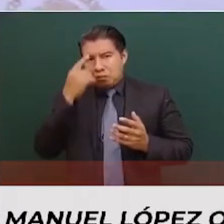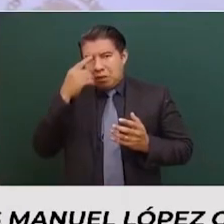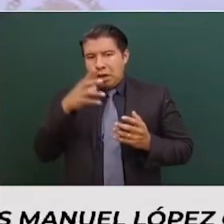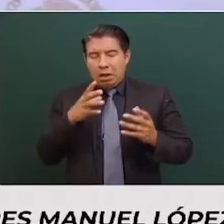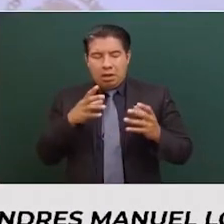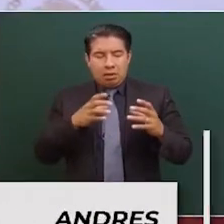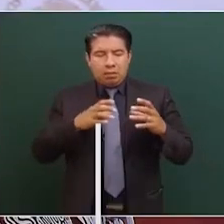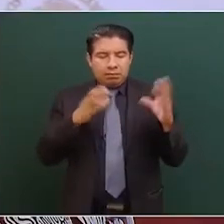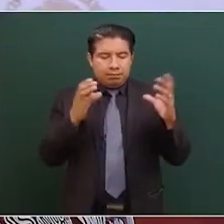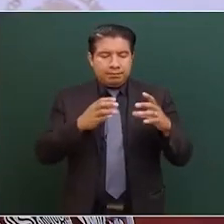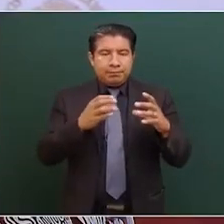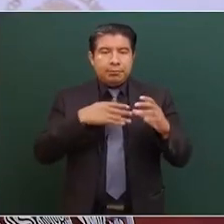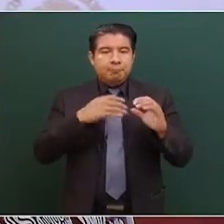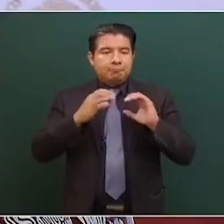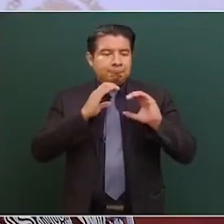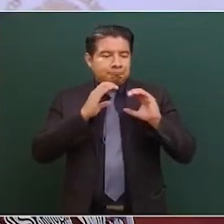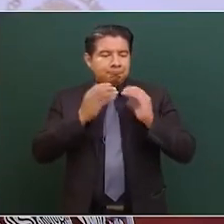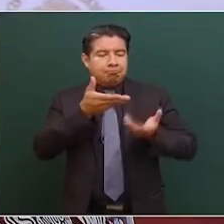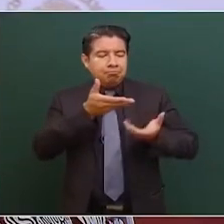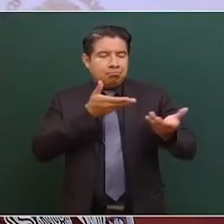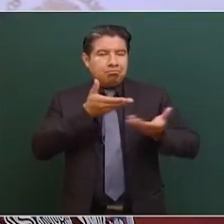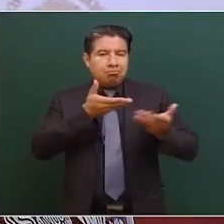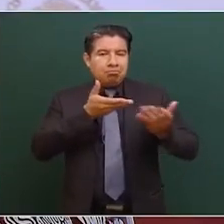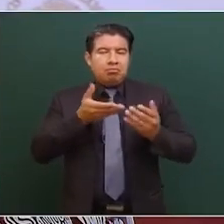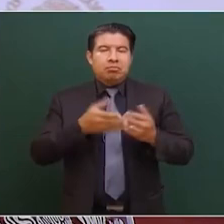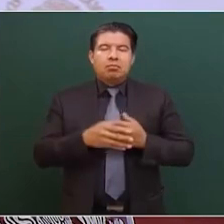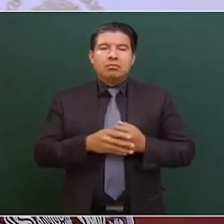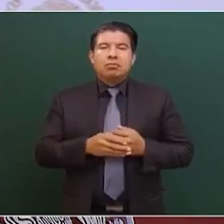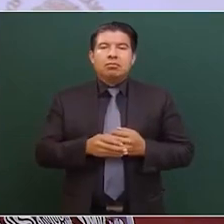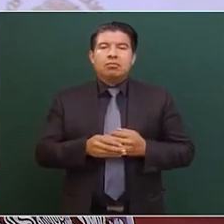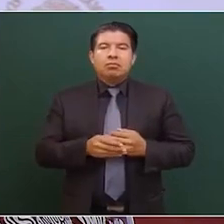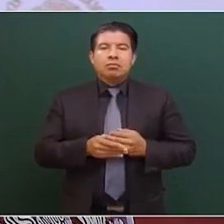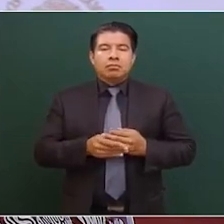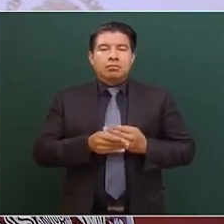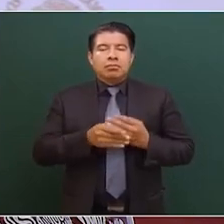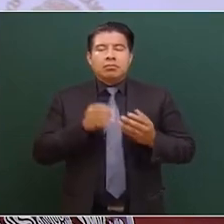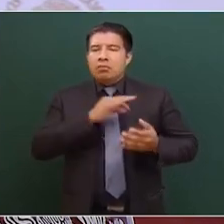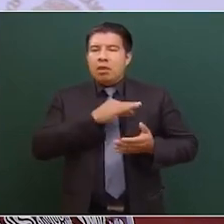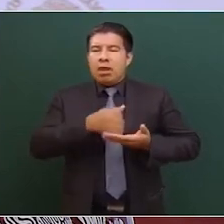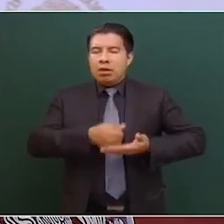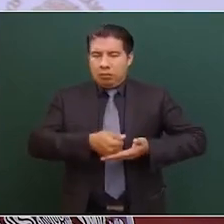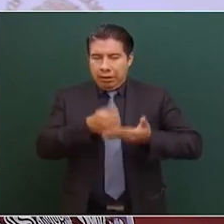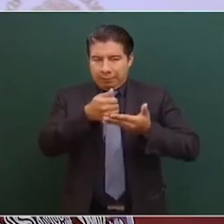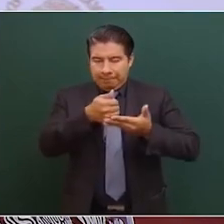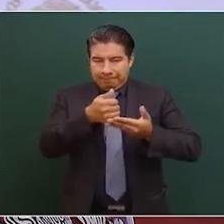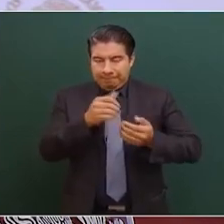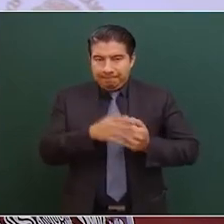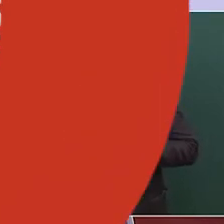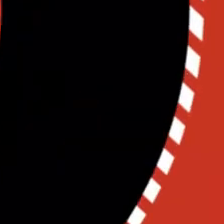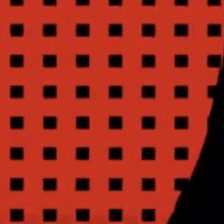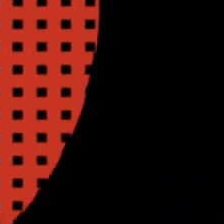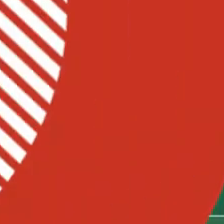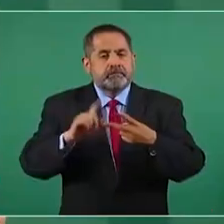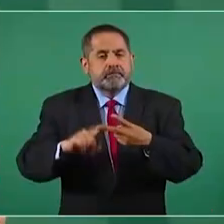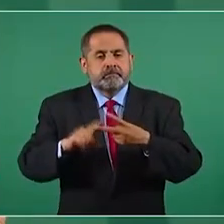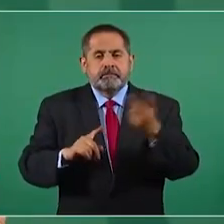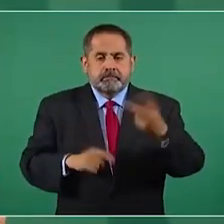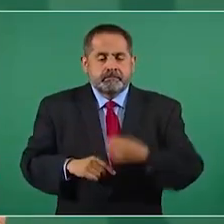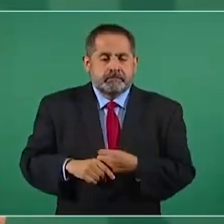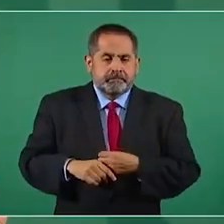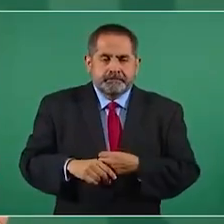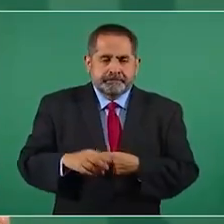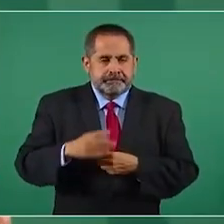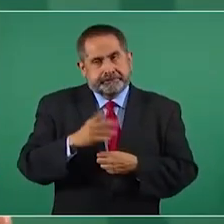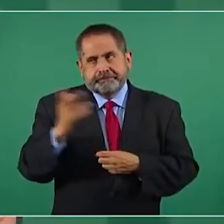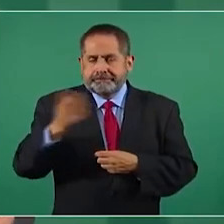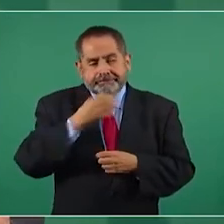establezca una comunicación, un puente para ayudar al pueblo de Cuba. Hay que